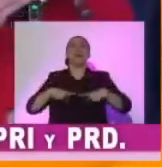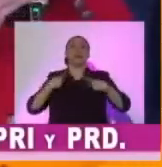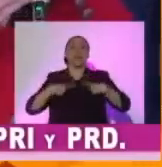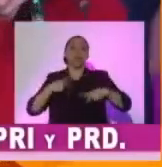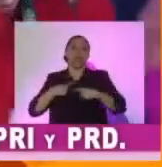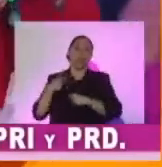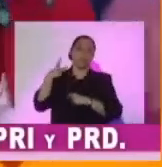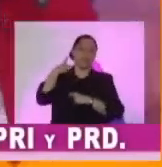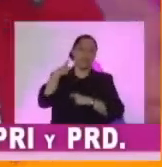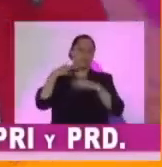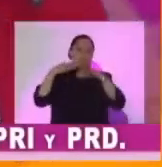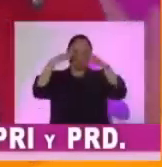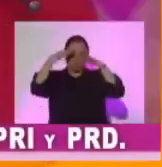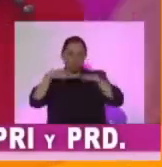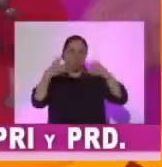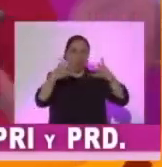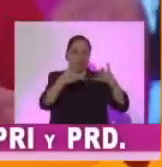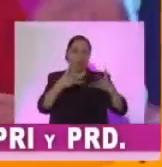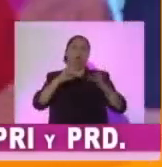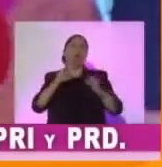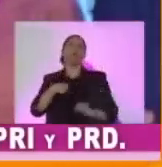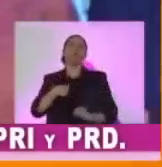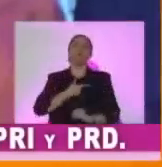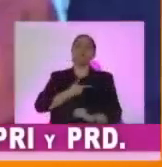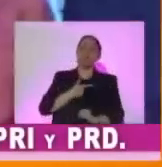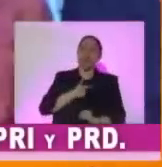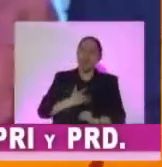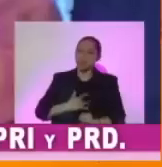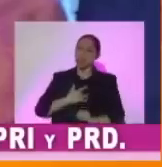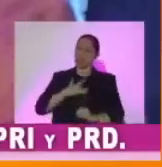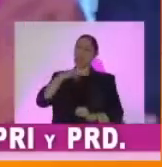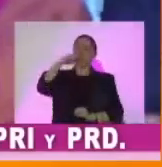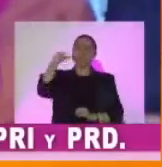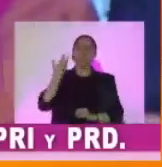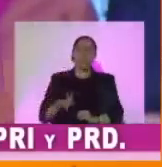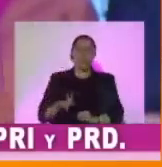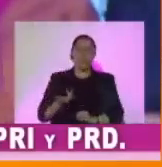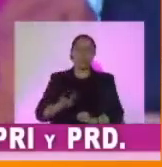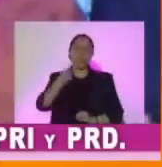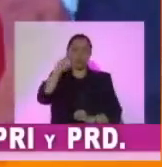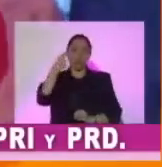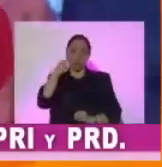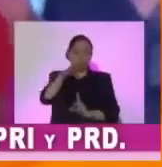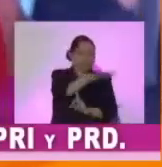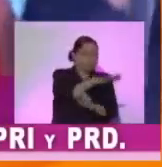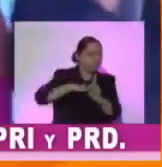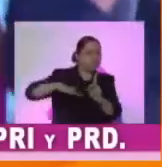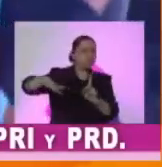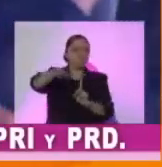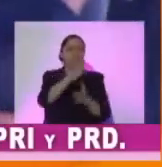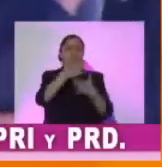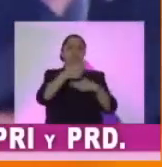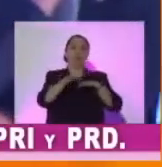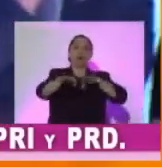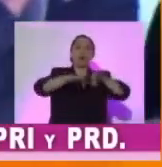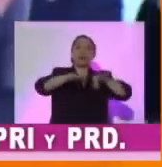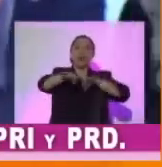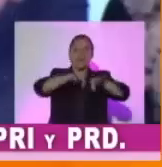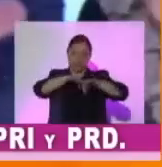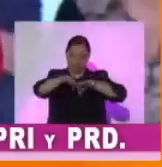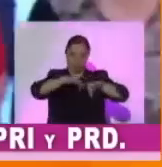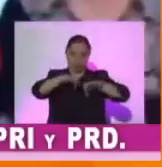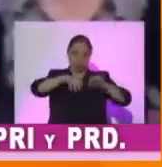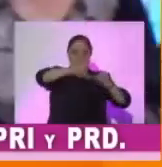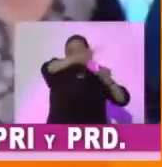consejo de Pues de asesores que están por ejemplo con Maru Campos no Fernando Gómez Mont